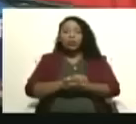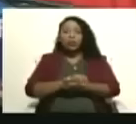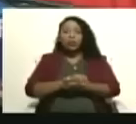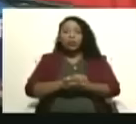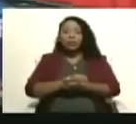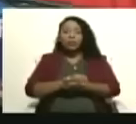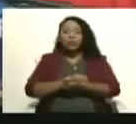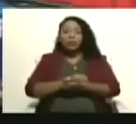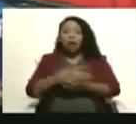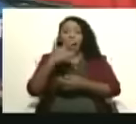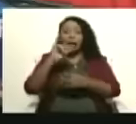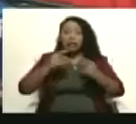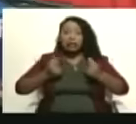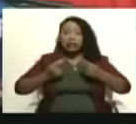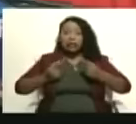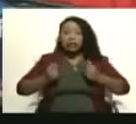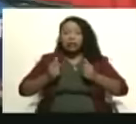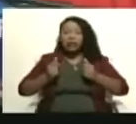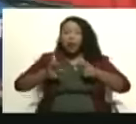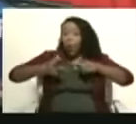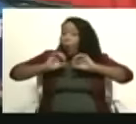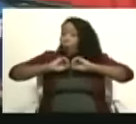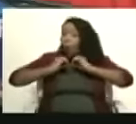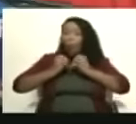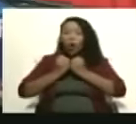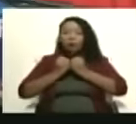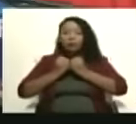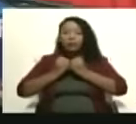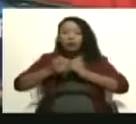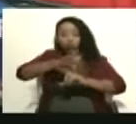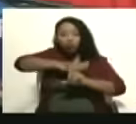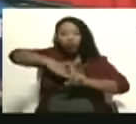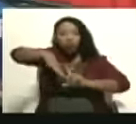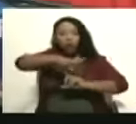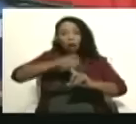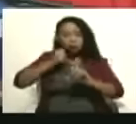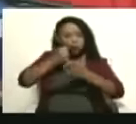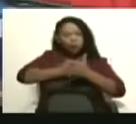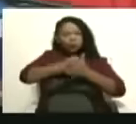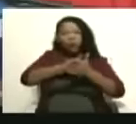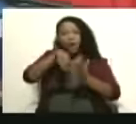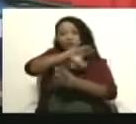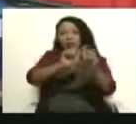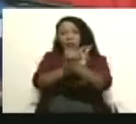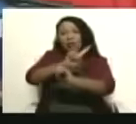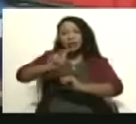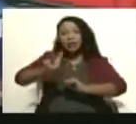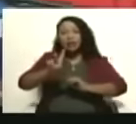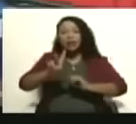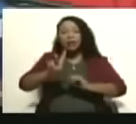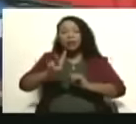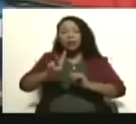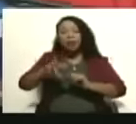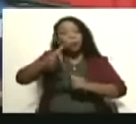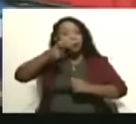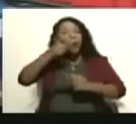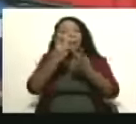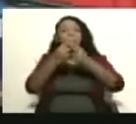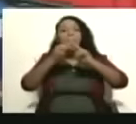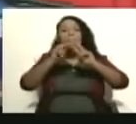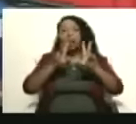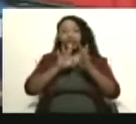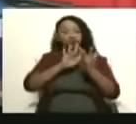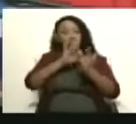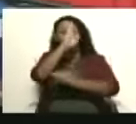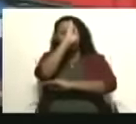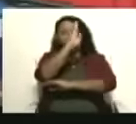Mantenemos activas todas las salas situacionales y las salas de batalla de la Vicepresidencia Sectorial de Seguridad Ciudadana y Paz en contacto directo